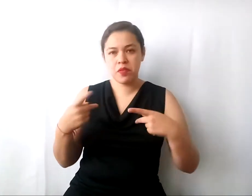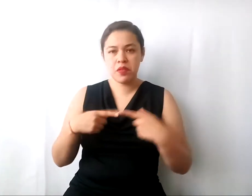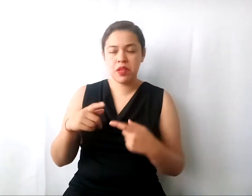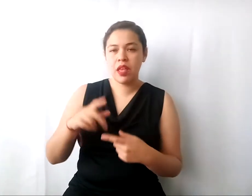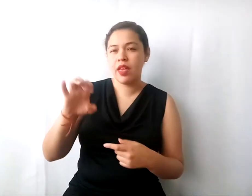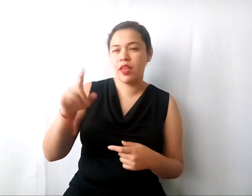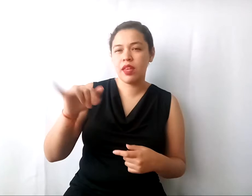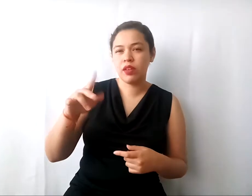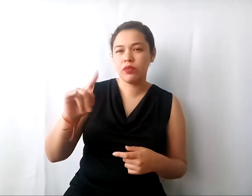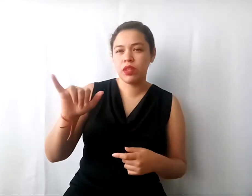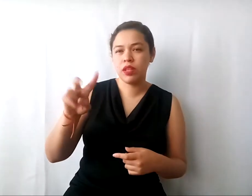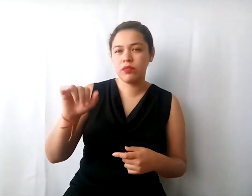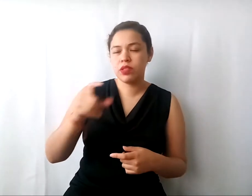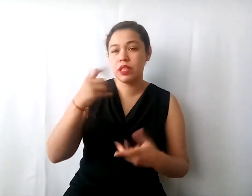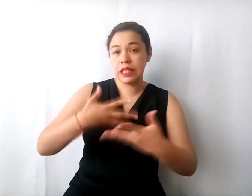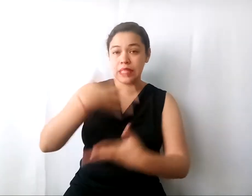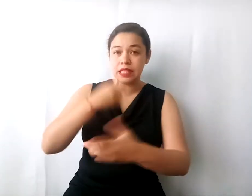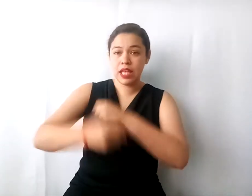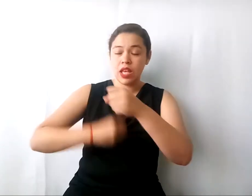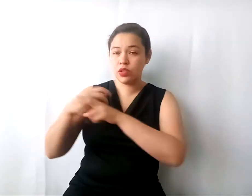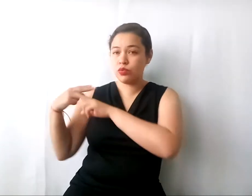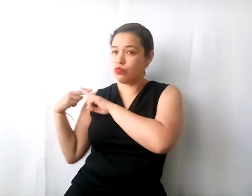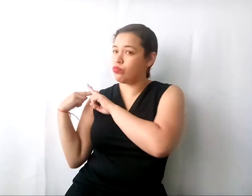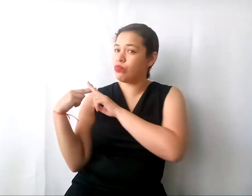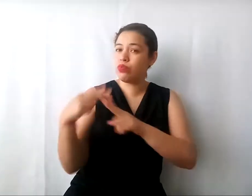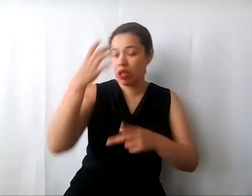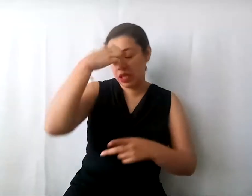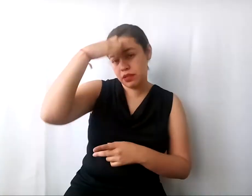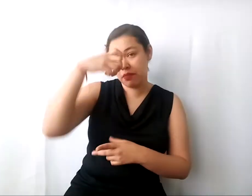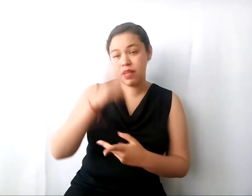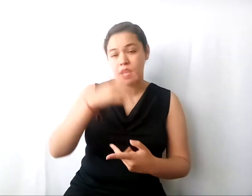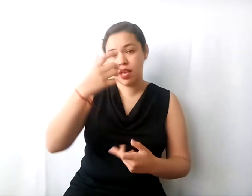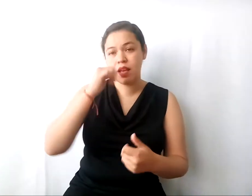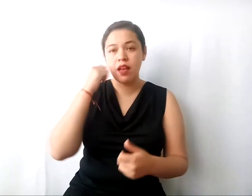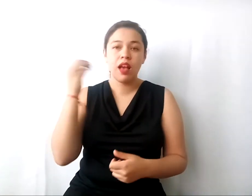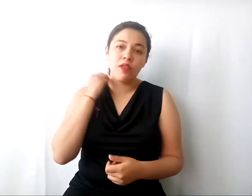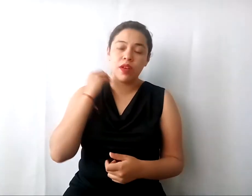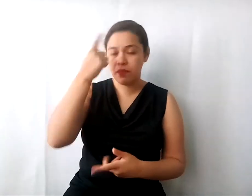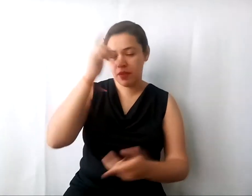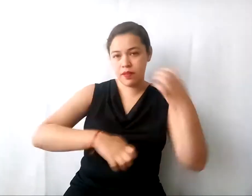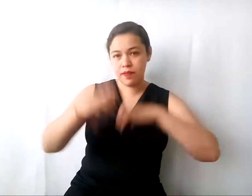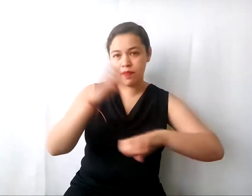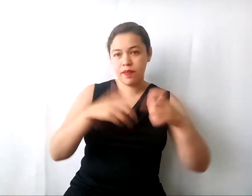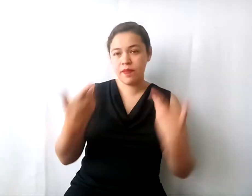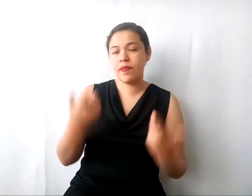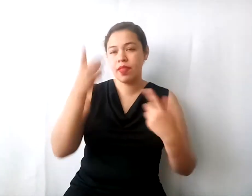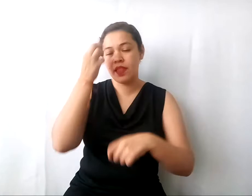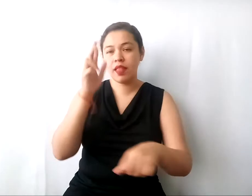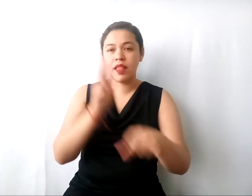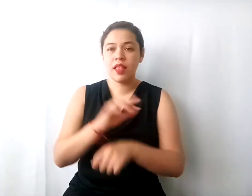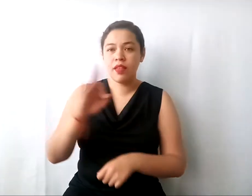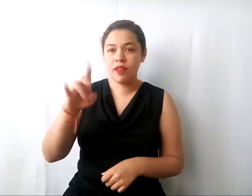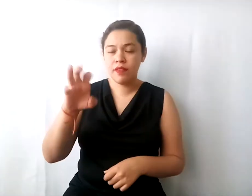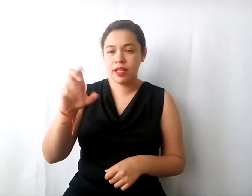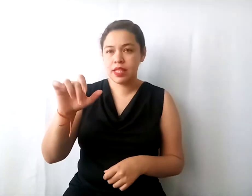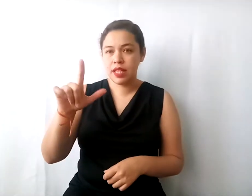más de 15 años de experiencia como abogado de empresas y es actualmente socio director en Payán Escalante y compañía. Muchas